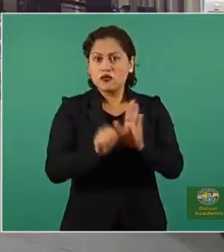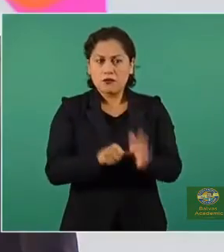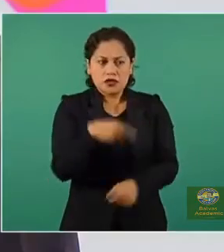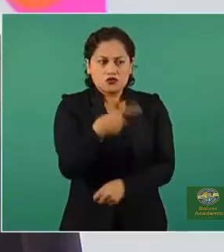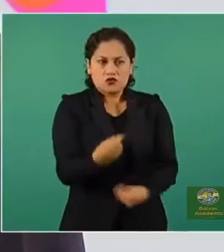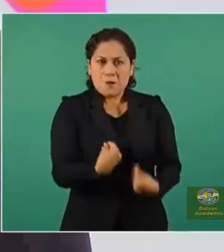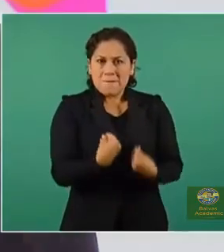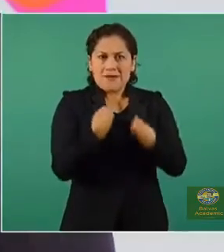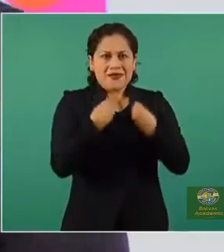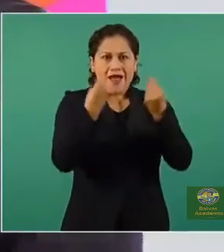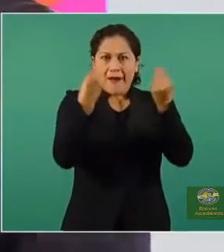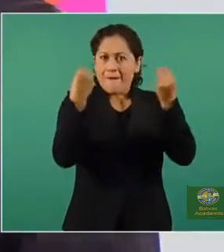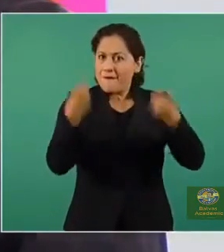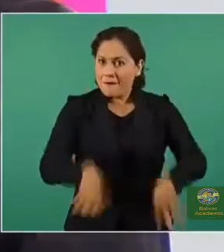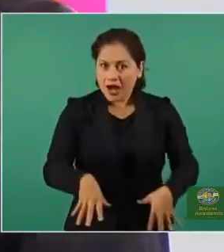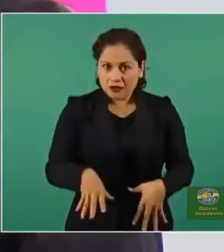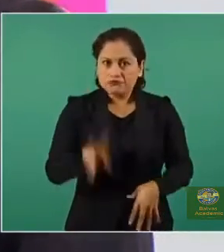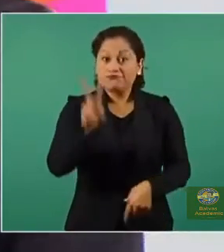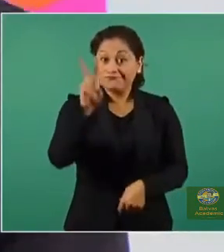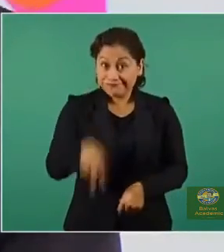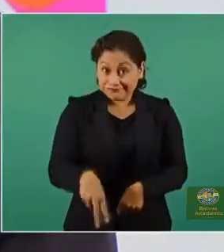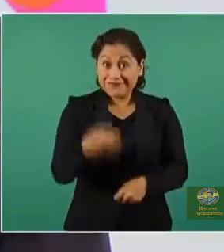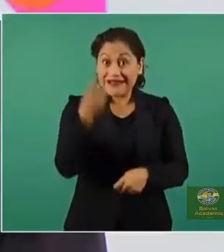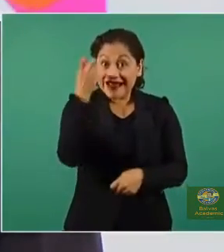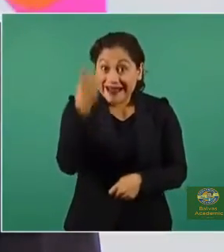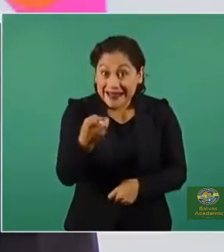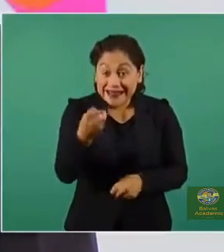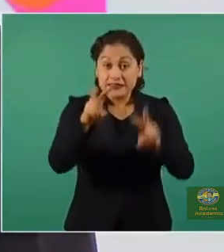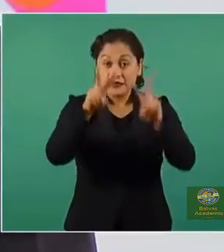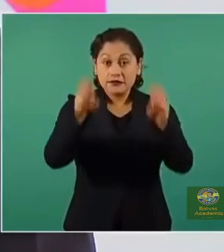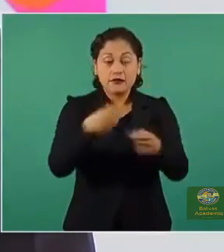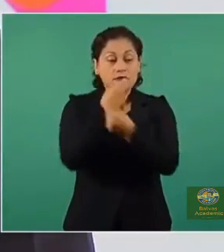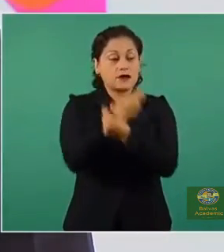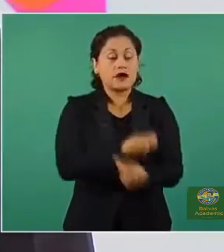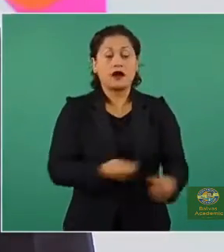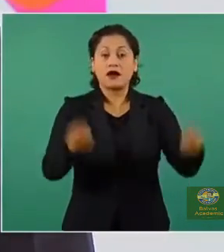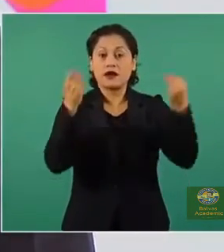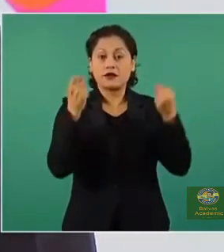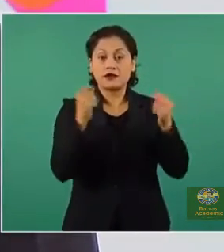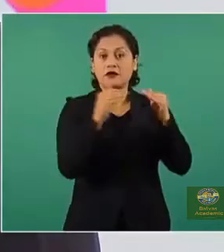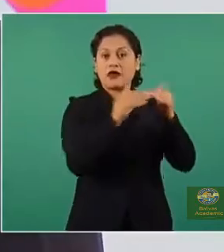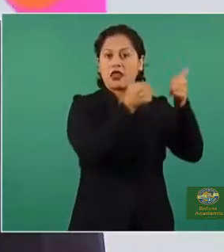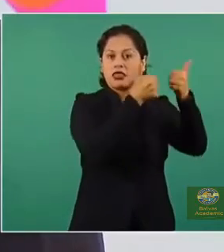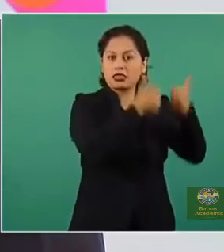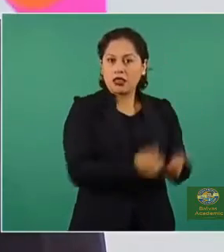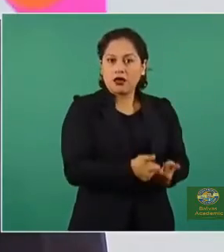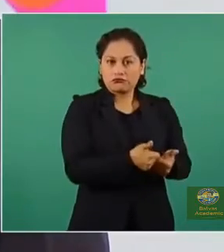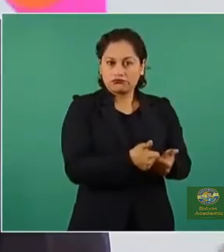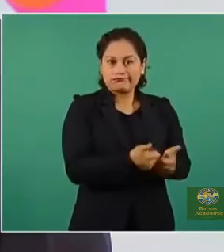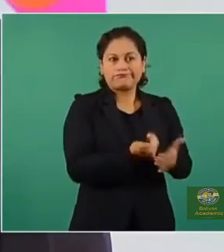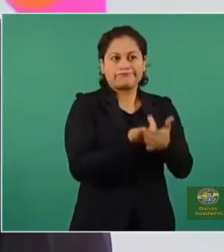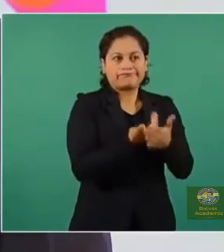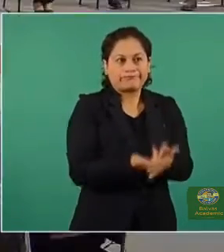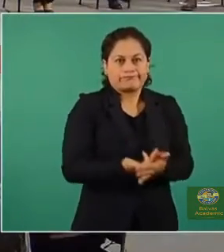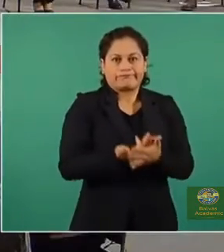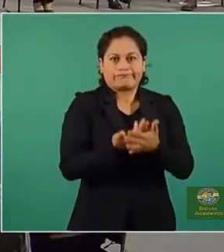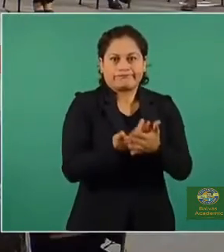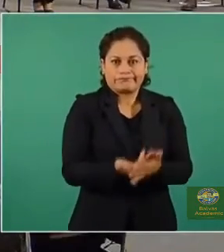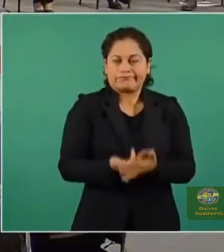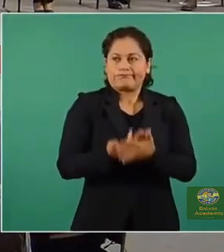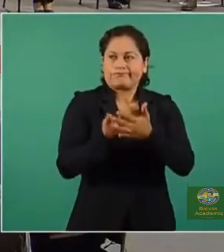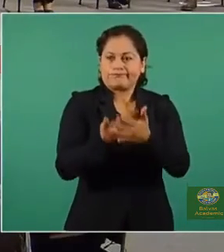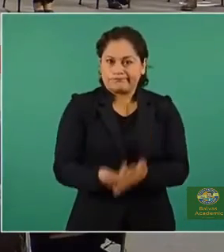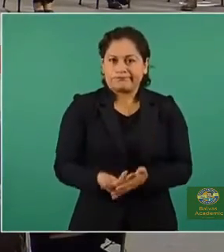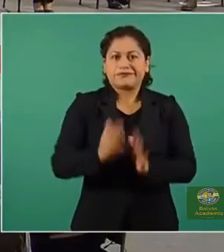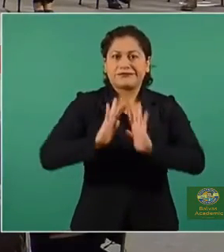Eso es lo que han pasado en el encierro, eso es lo que han pasado esperando el retorno a